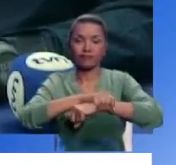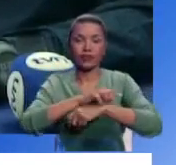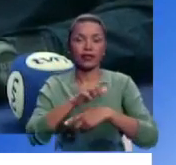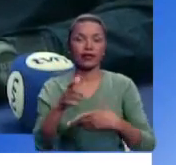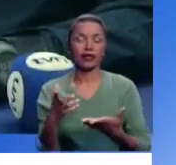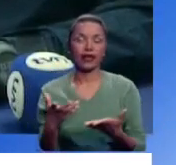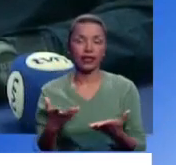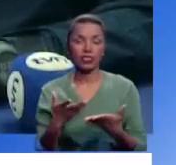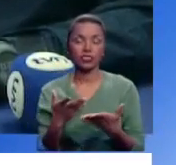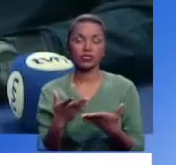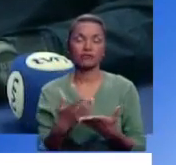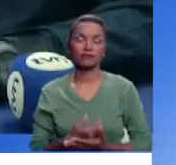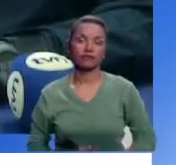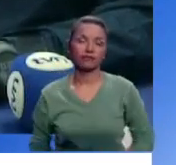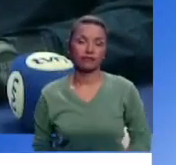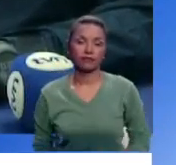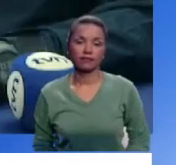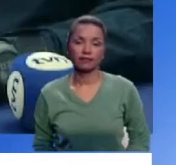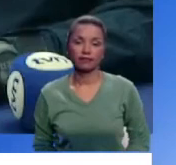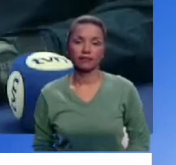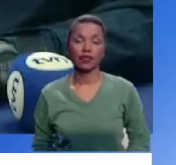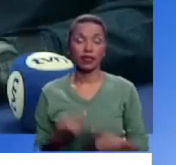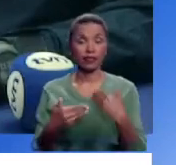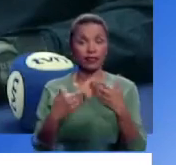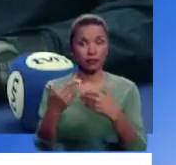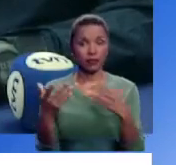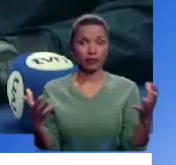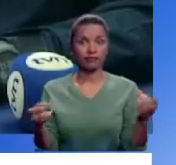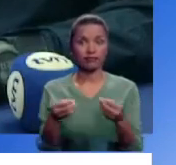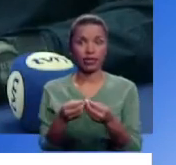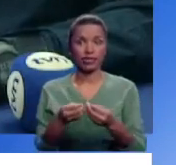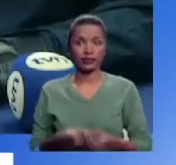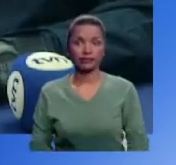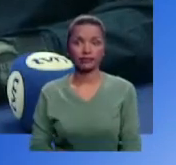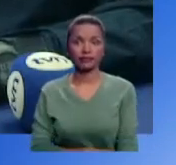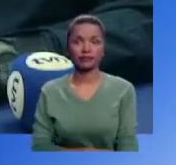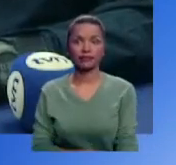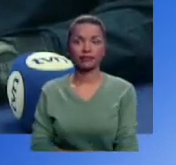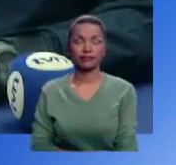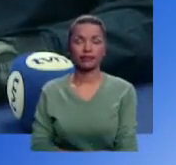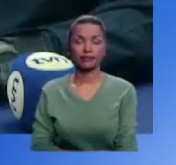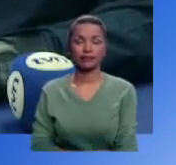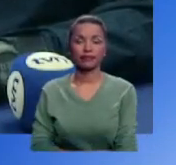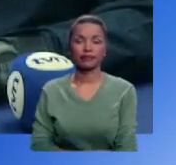se dedican a actos delictivos. Por supuesto que estaremos actualizándolos más adelante.